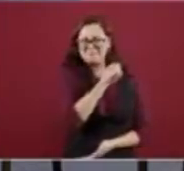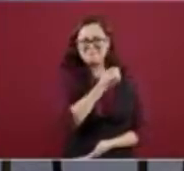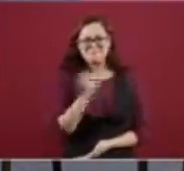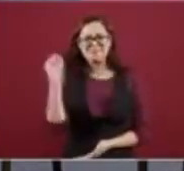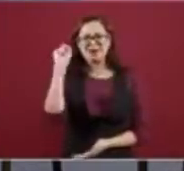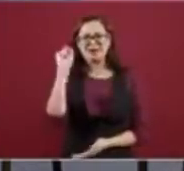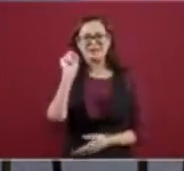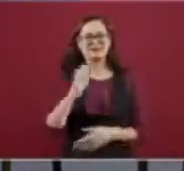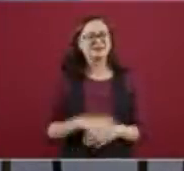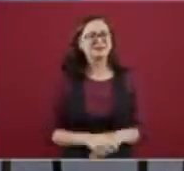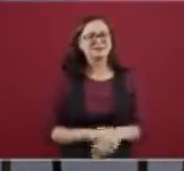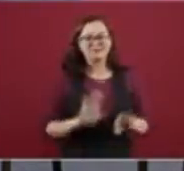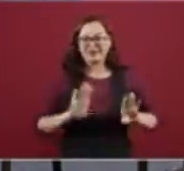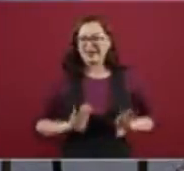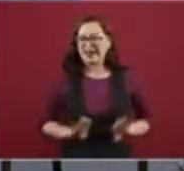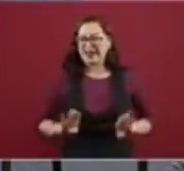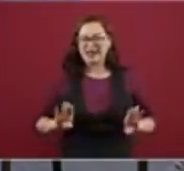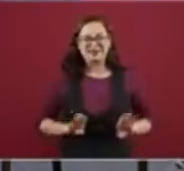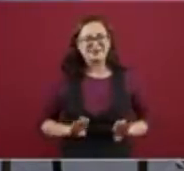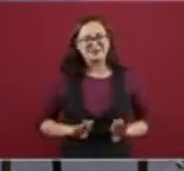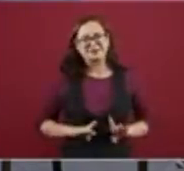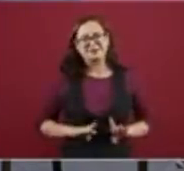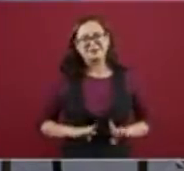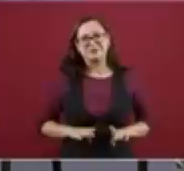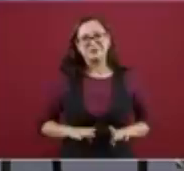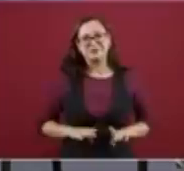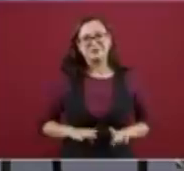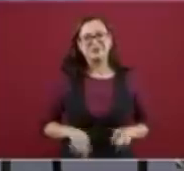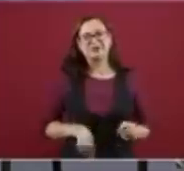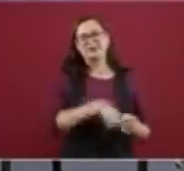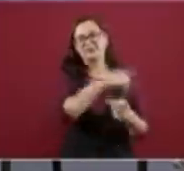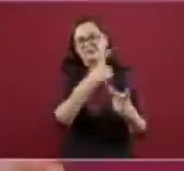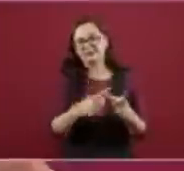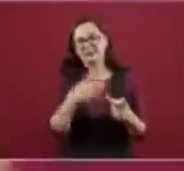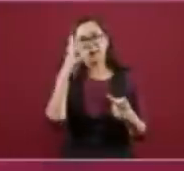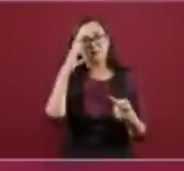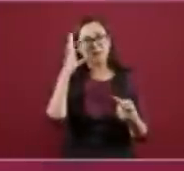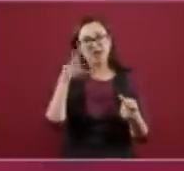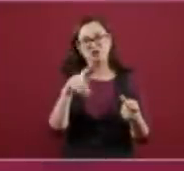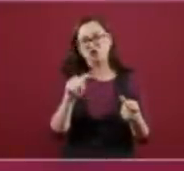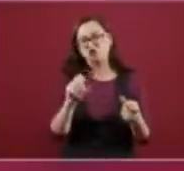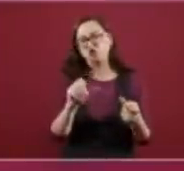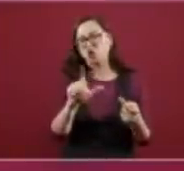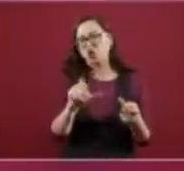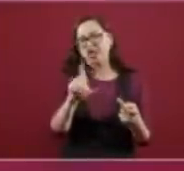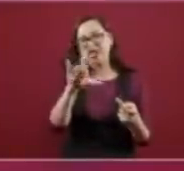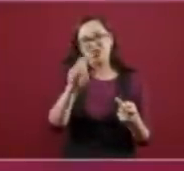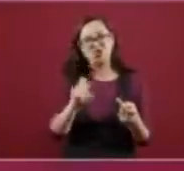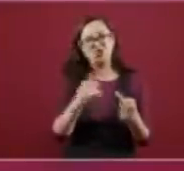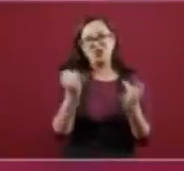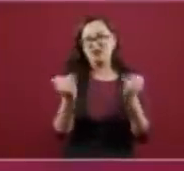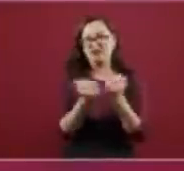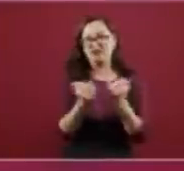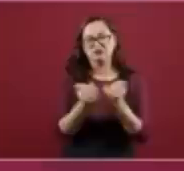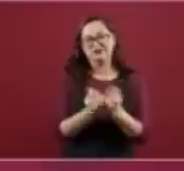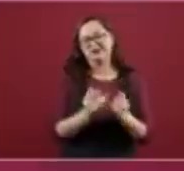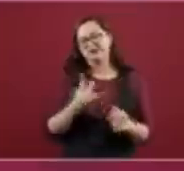Y así, por lo general, el maestro Toledo pues también pone